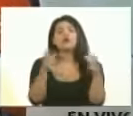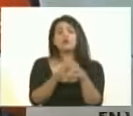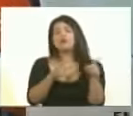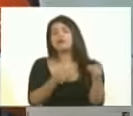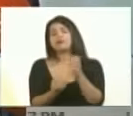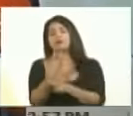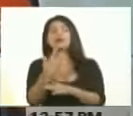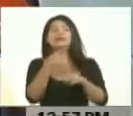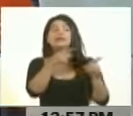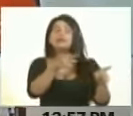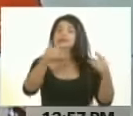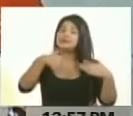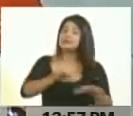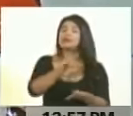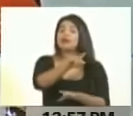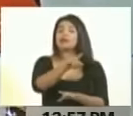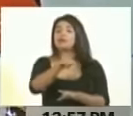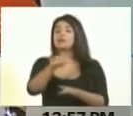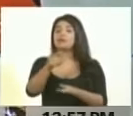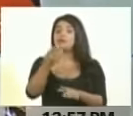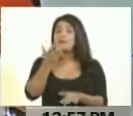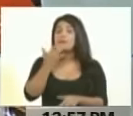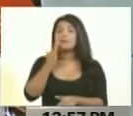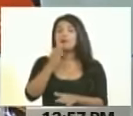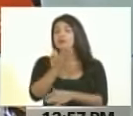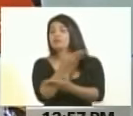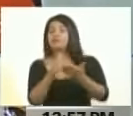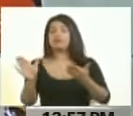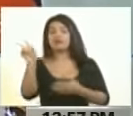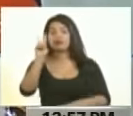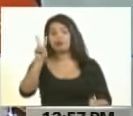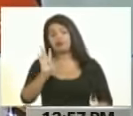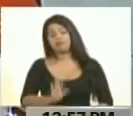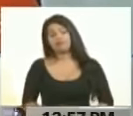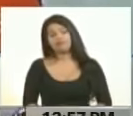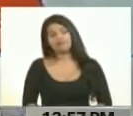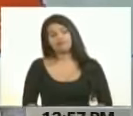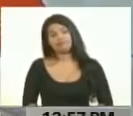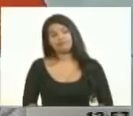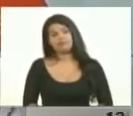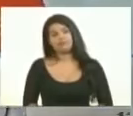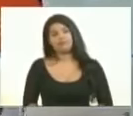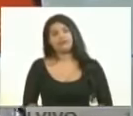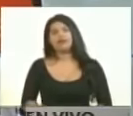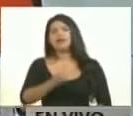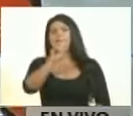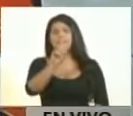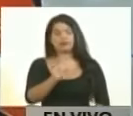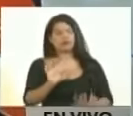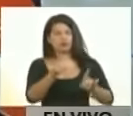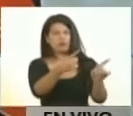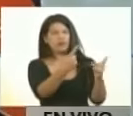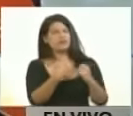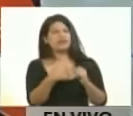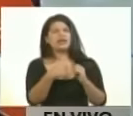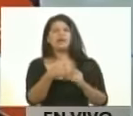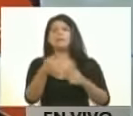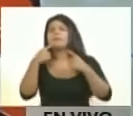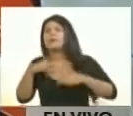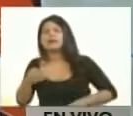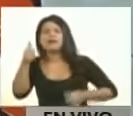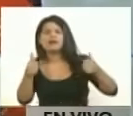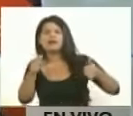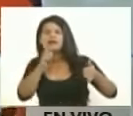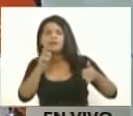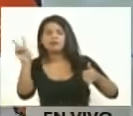eso significa llevarse por delante a Venezuela. ¿Cuál es el país más favorecido? Fíjate, el gobierno de